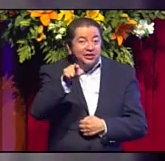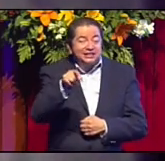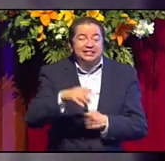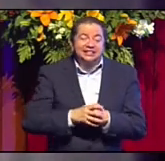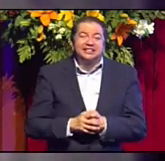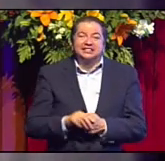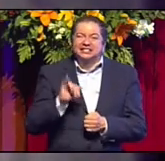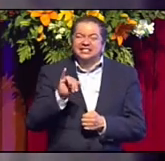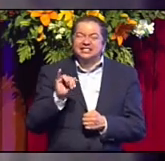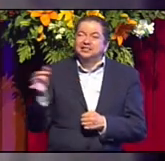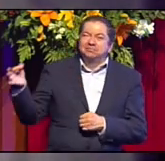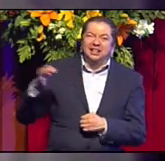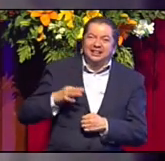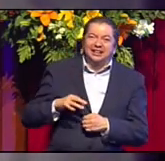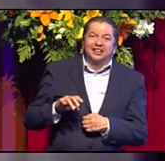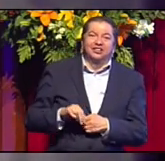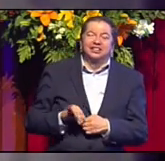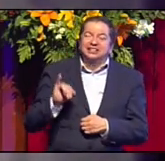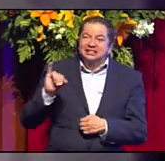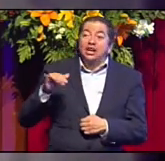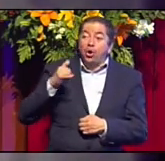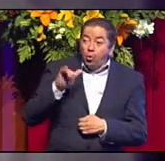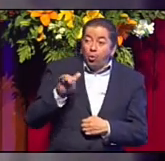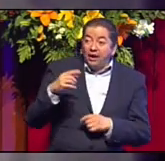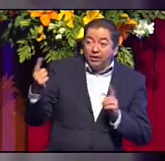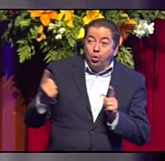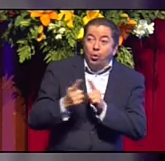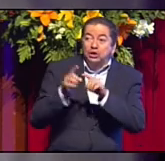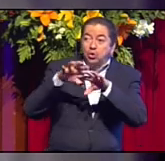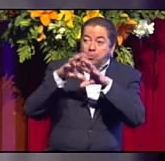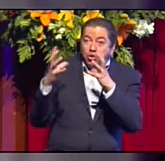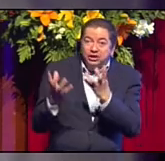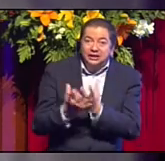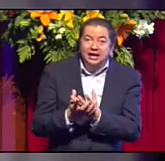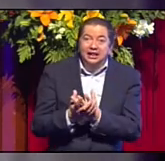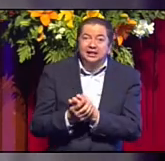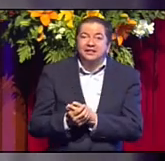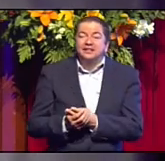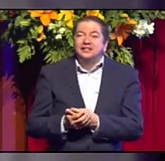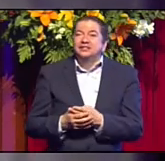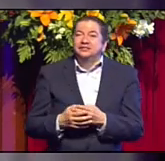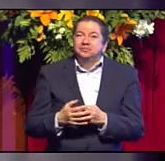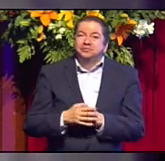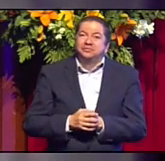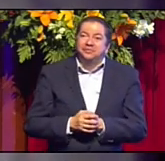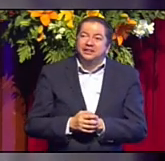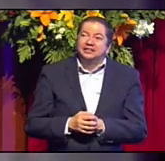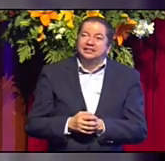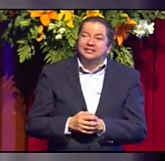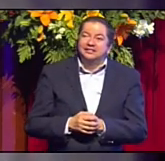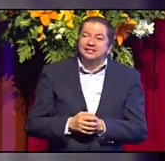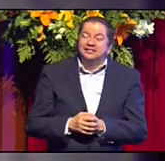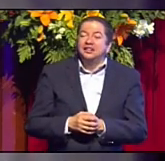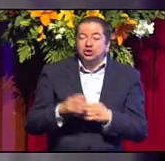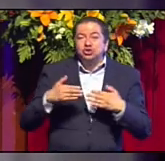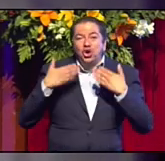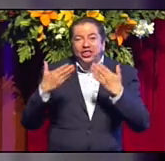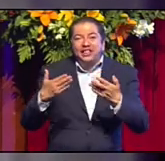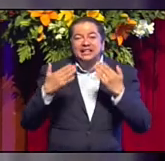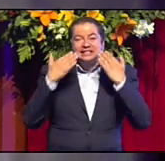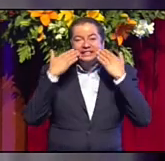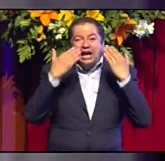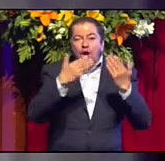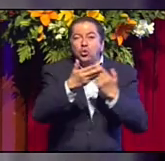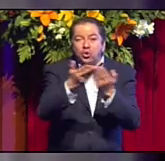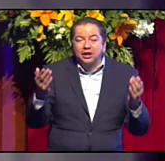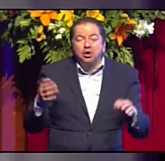turismo. Sí, pero el jueves vamos a hacer un encuentro mundial de la habitabilidad. Así que la verdad es que, bueno, doy los saludos de la